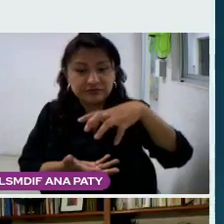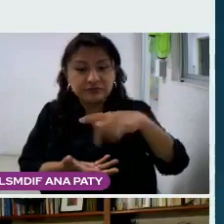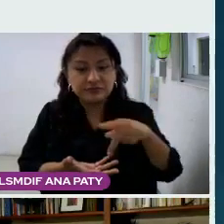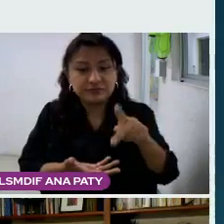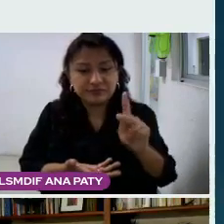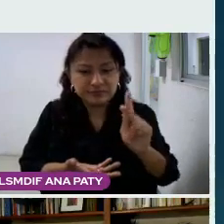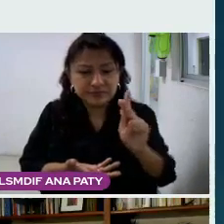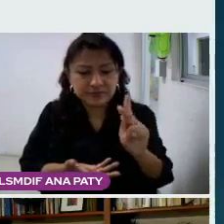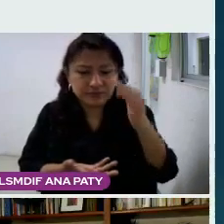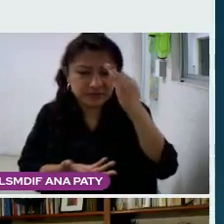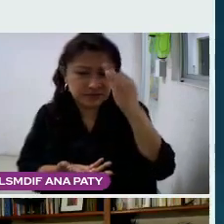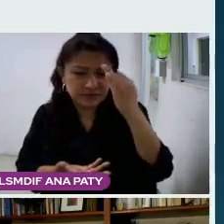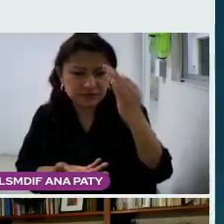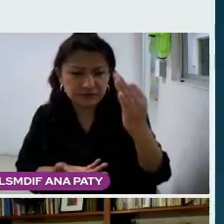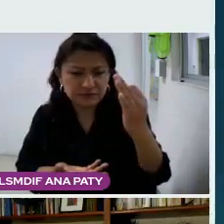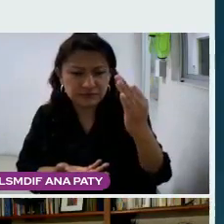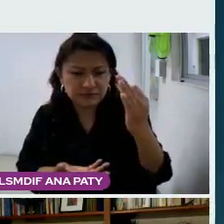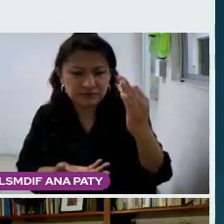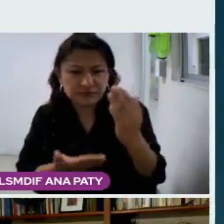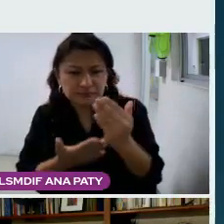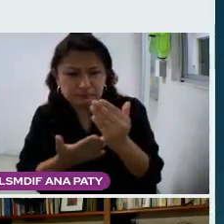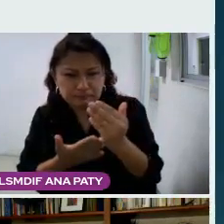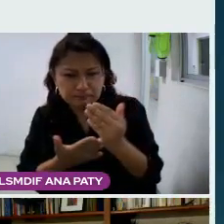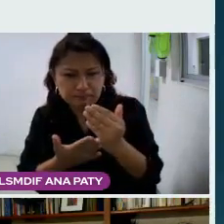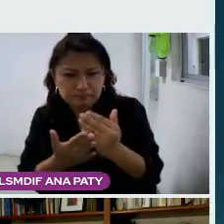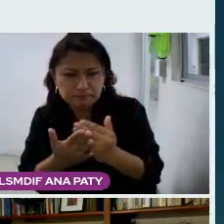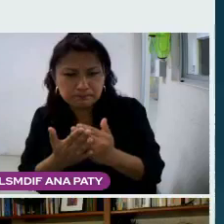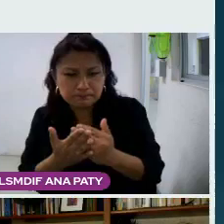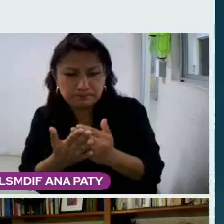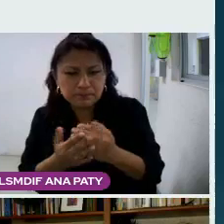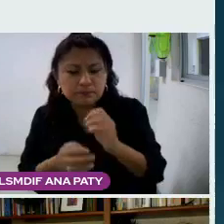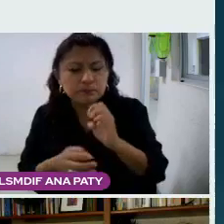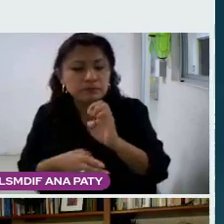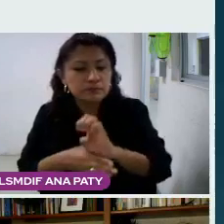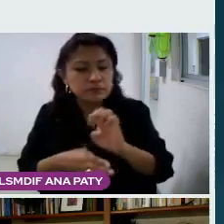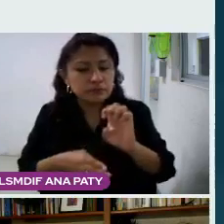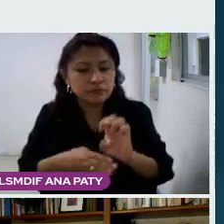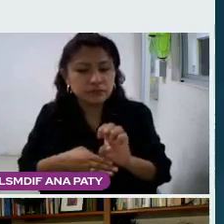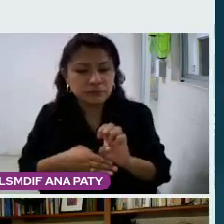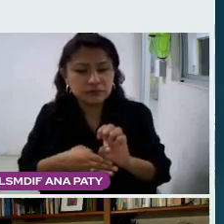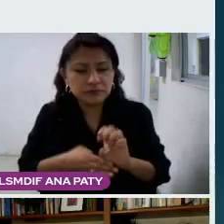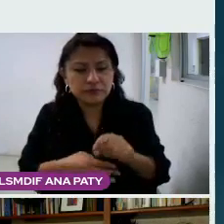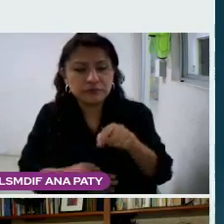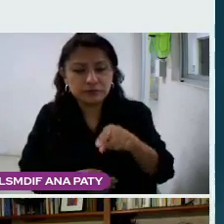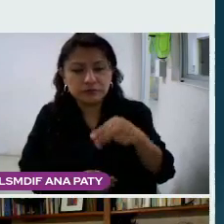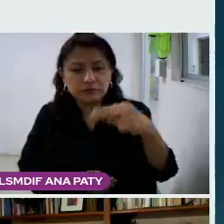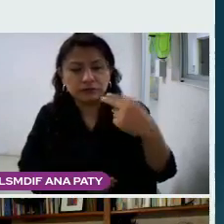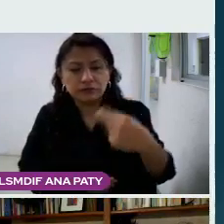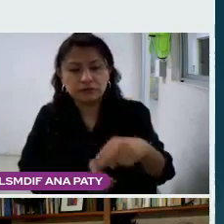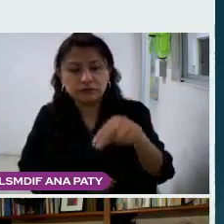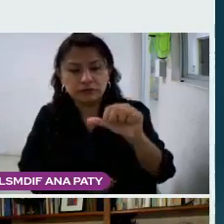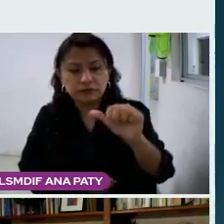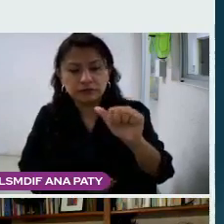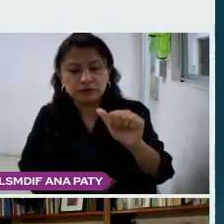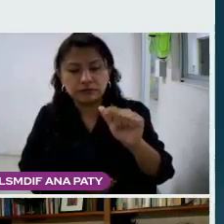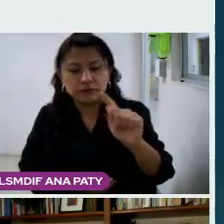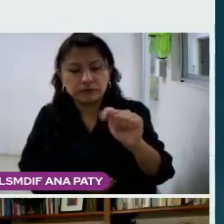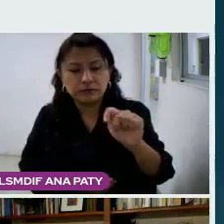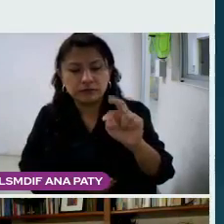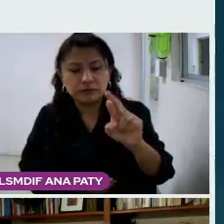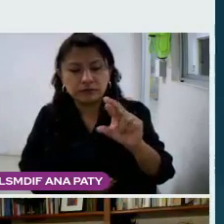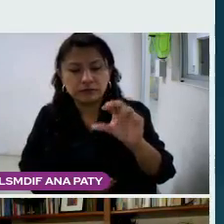de distintas maneras, hay que ser perfecto, que a la hora de vernos siempre nos encontramos